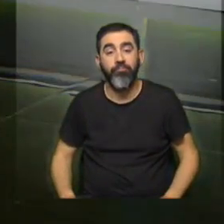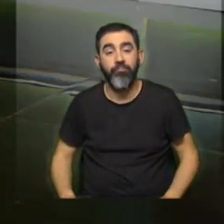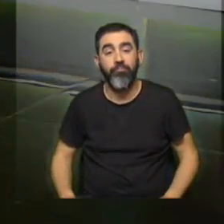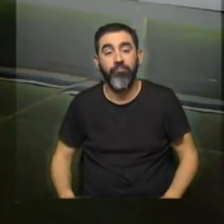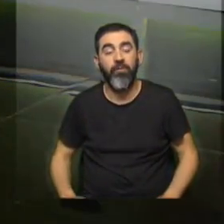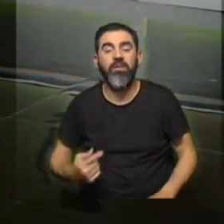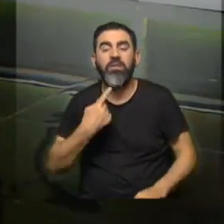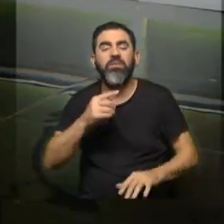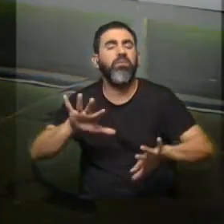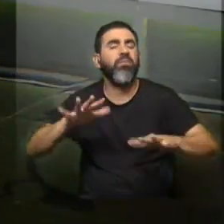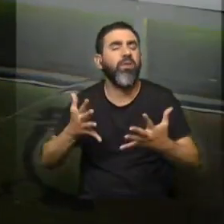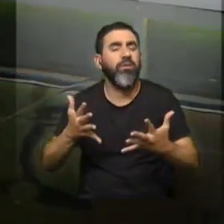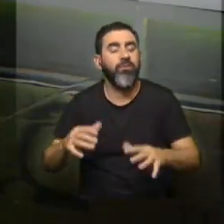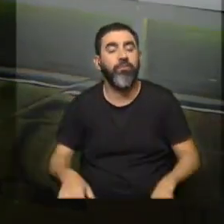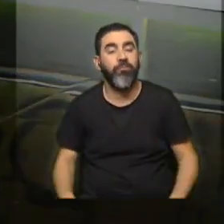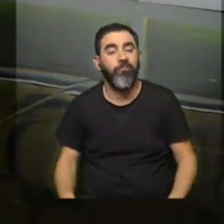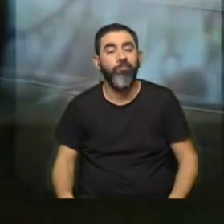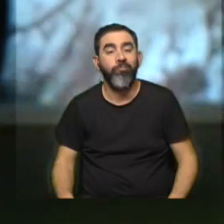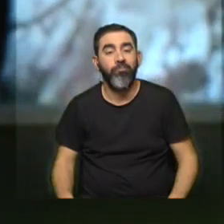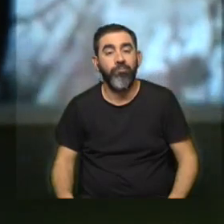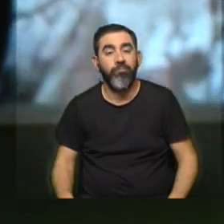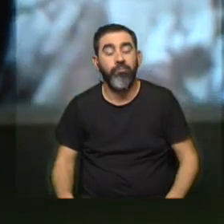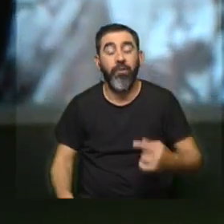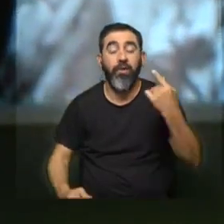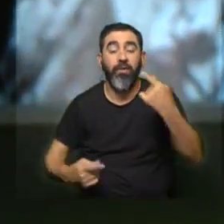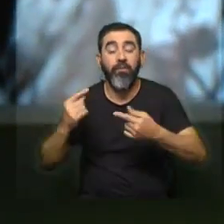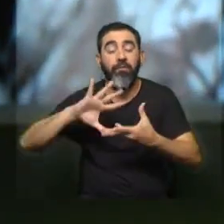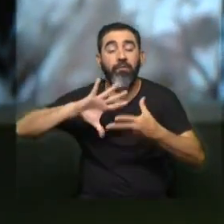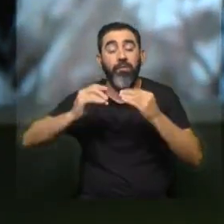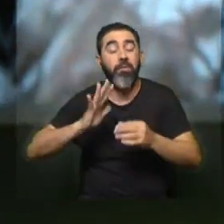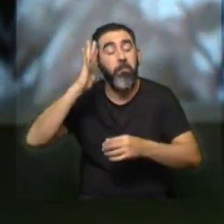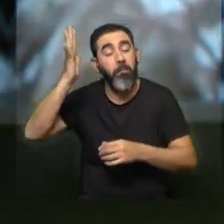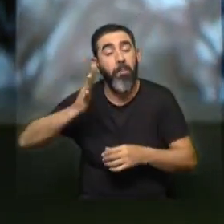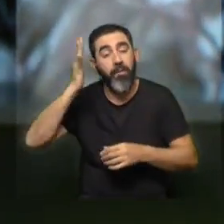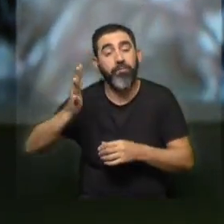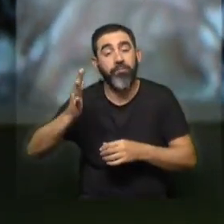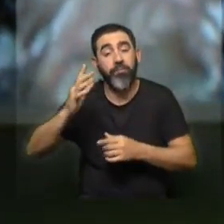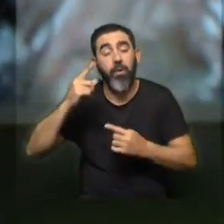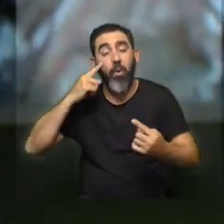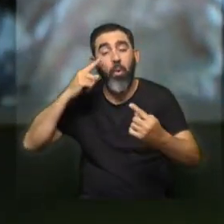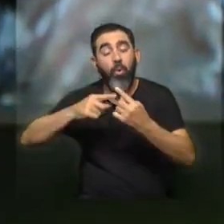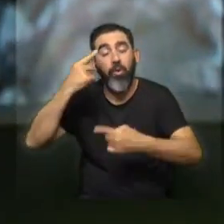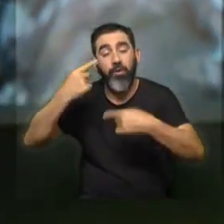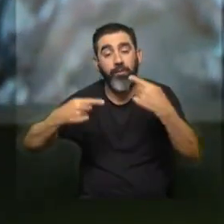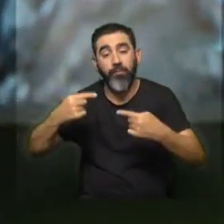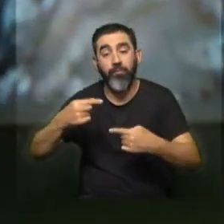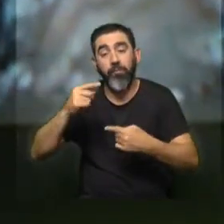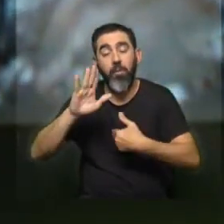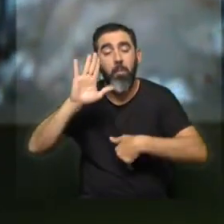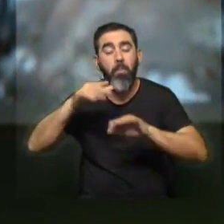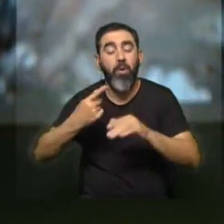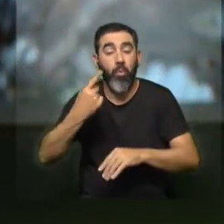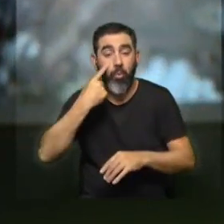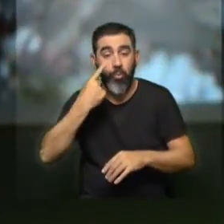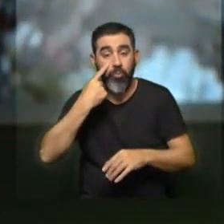qué servía? Al haber de distintas formas, pensamos que tienen distintos fines también. Un uso, el más